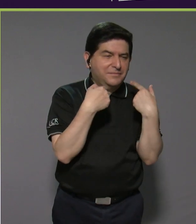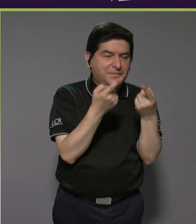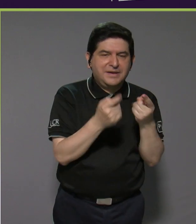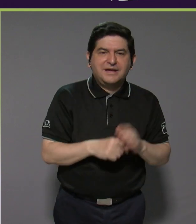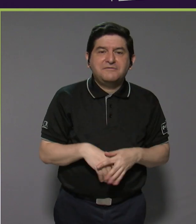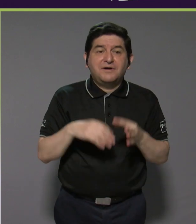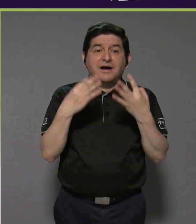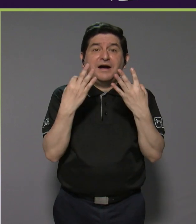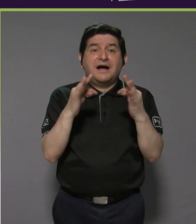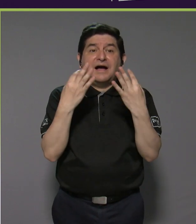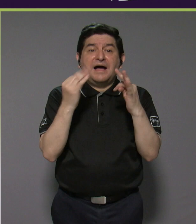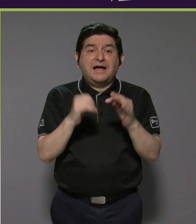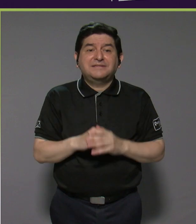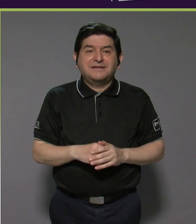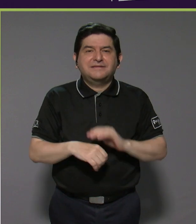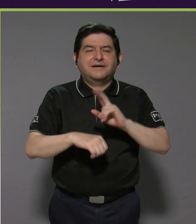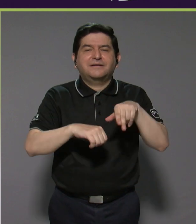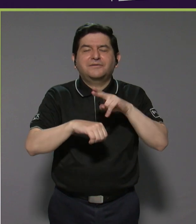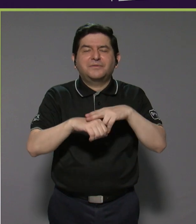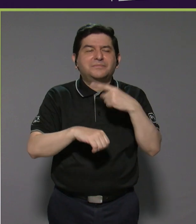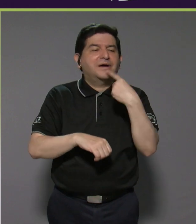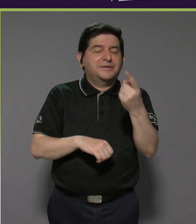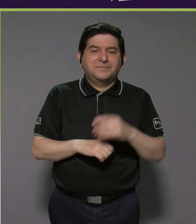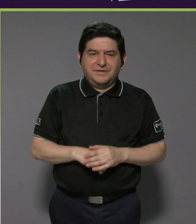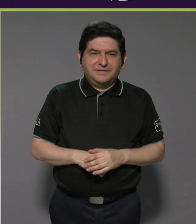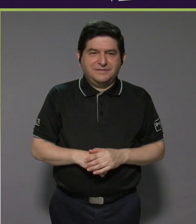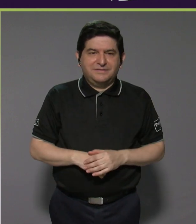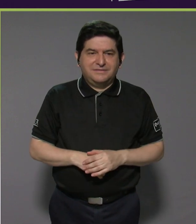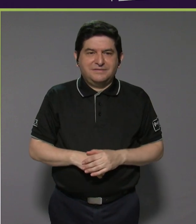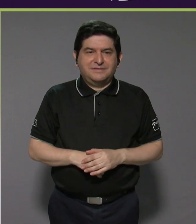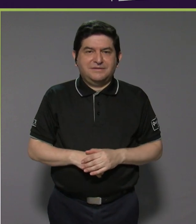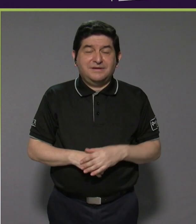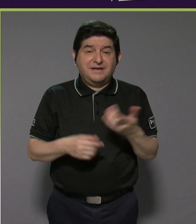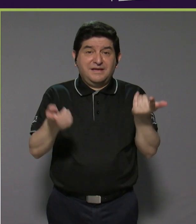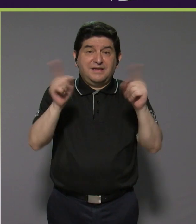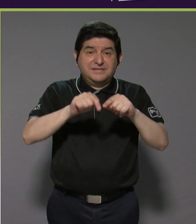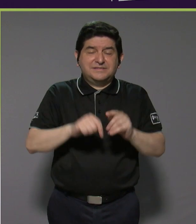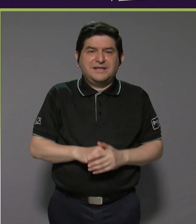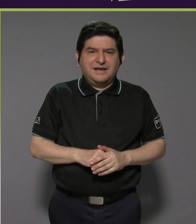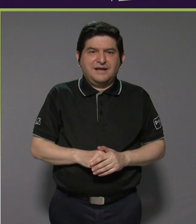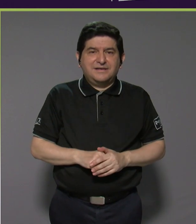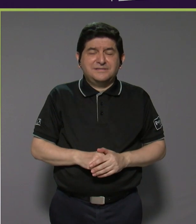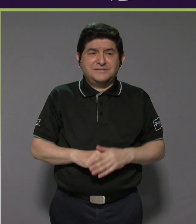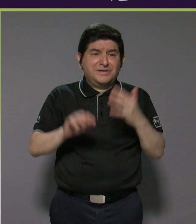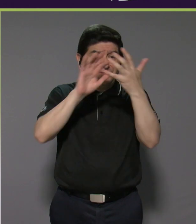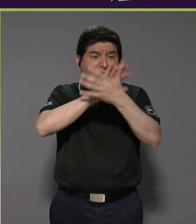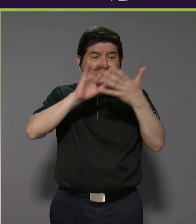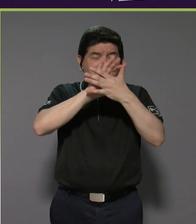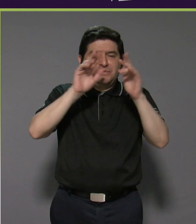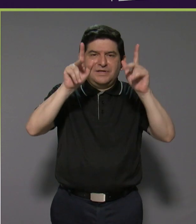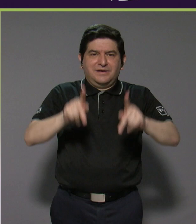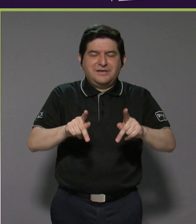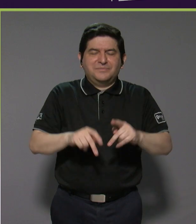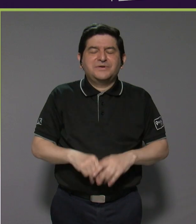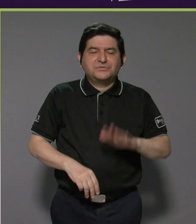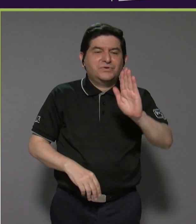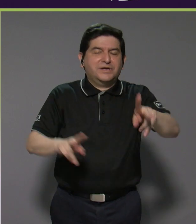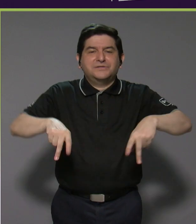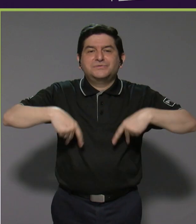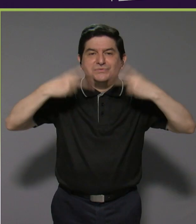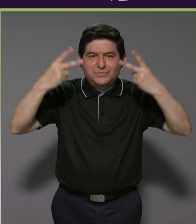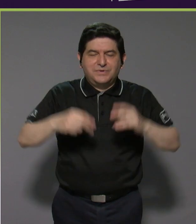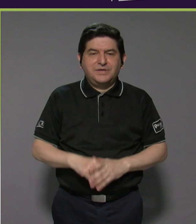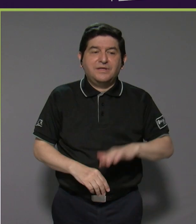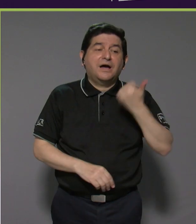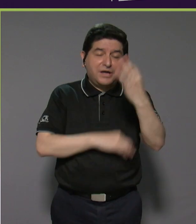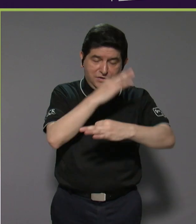a, como decimos comúnmente, a poner en desorden la vida que ya la persona tenía. Eso también es